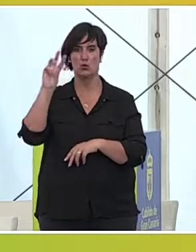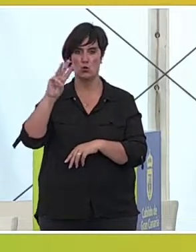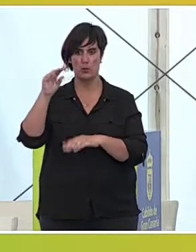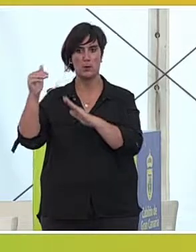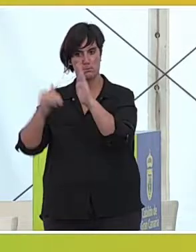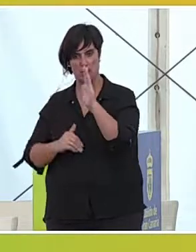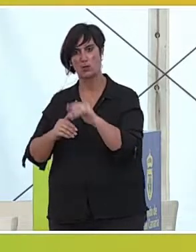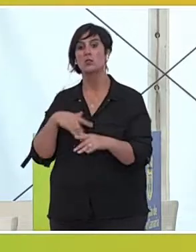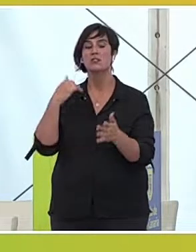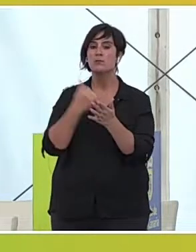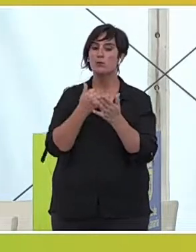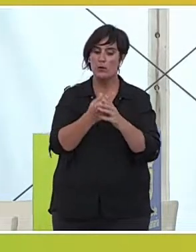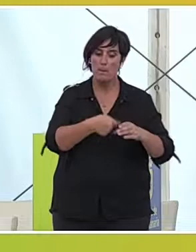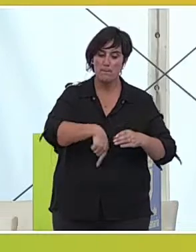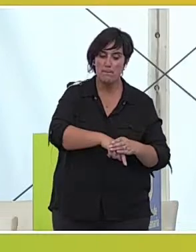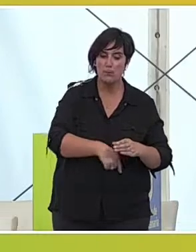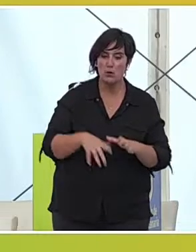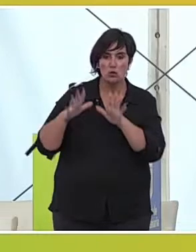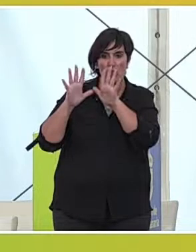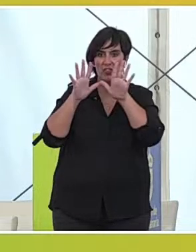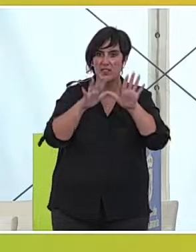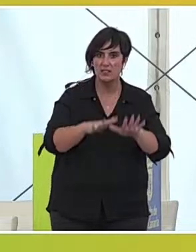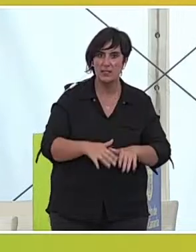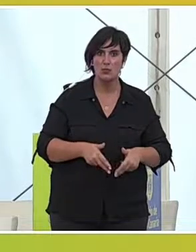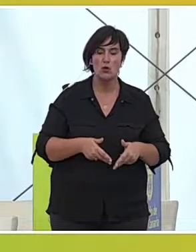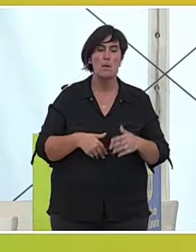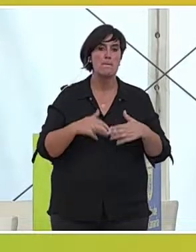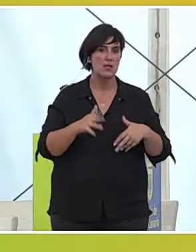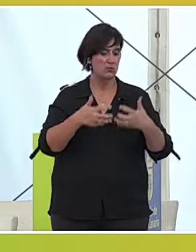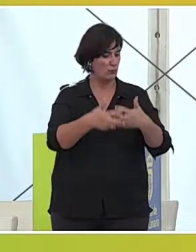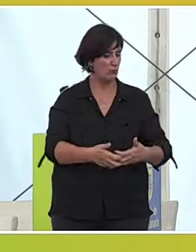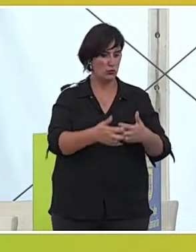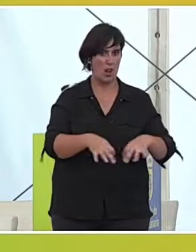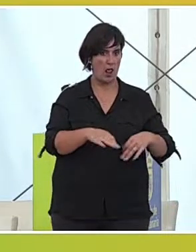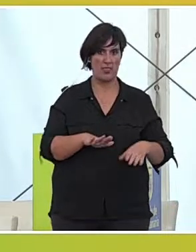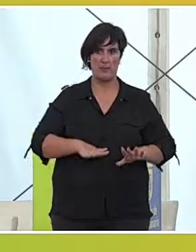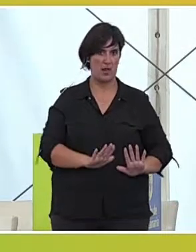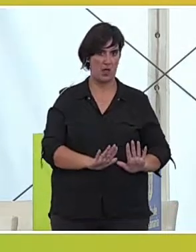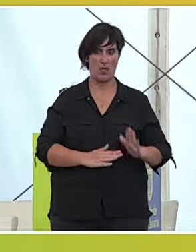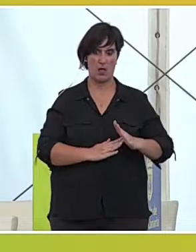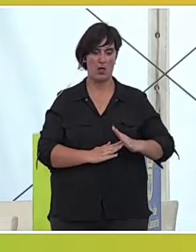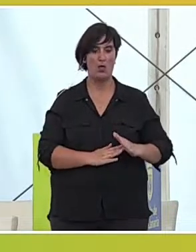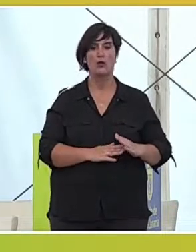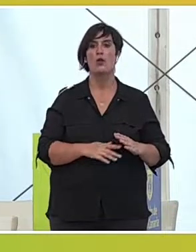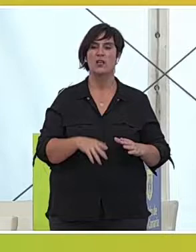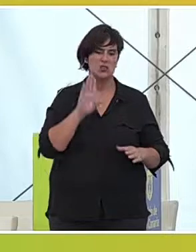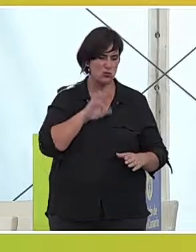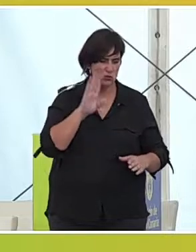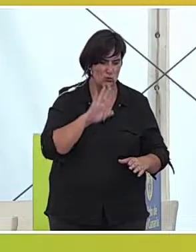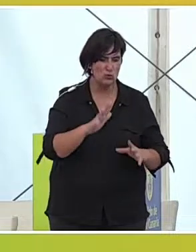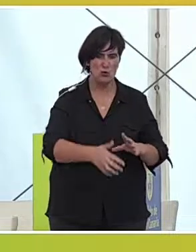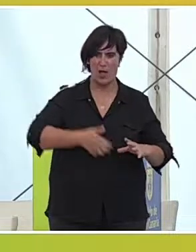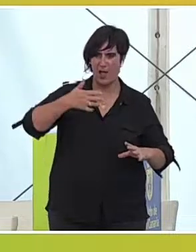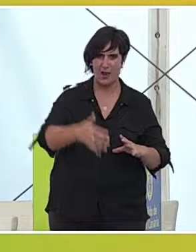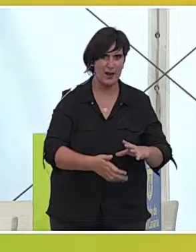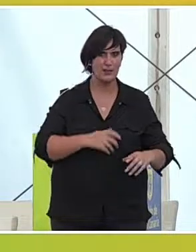hizo sobre un pozo que llevaba más de 10 años sin funcionar. Tenía arrastres, turbidez, se limpió, pero